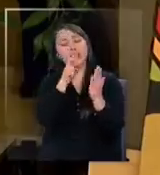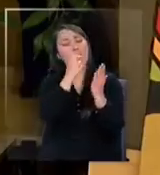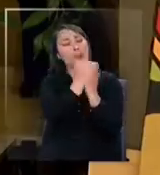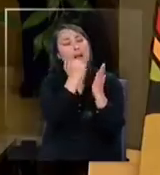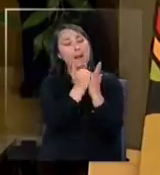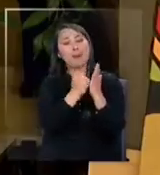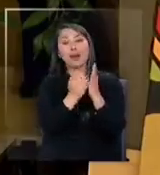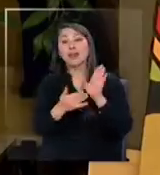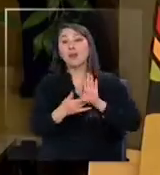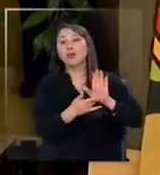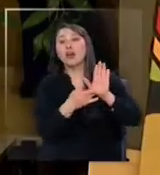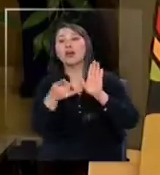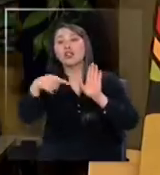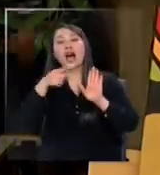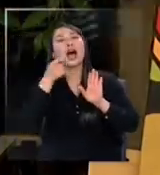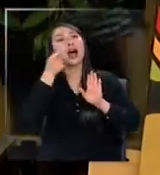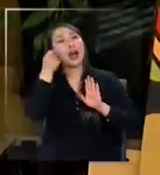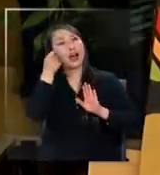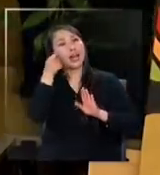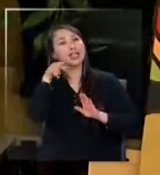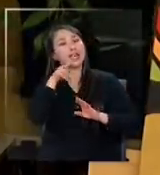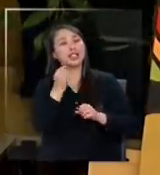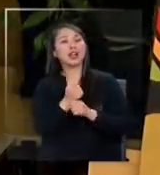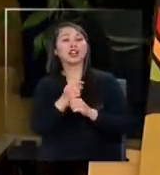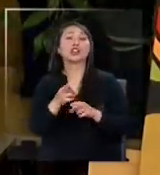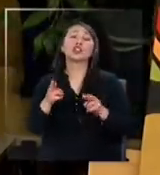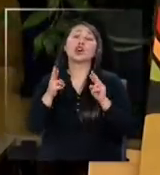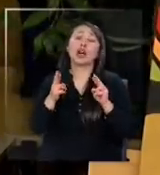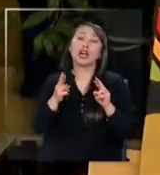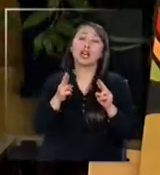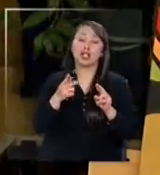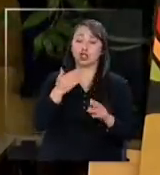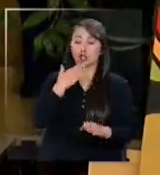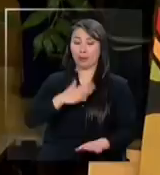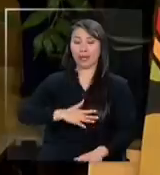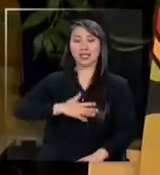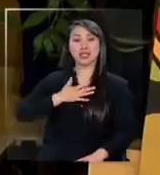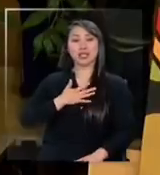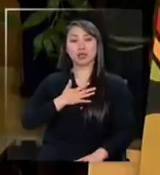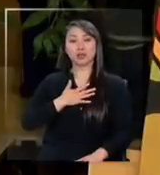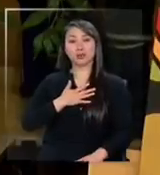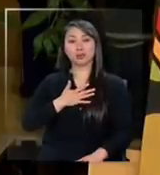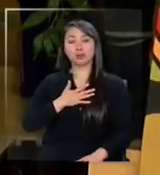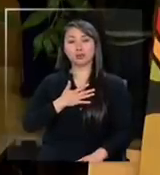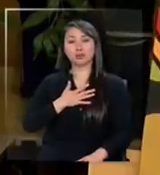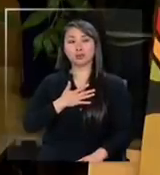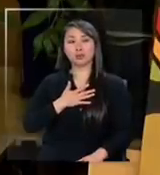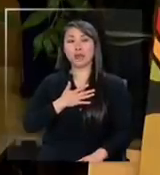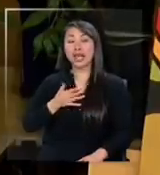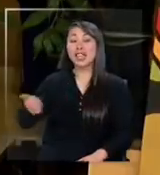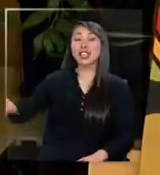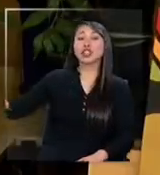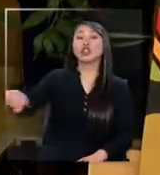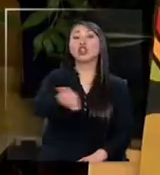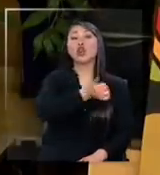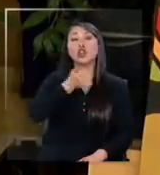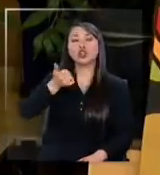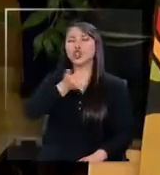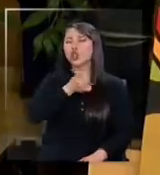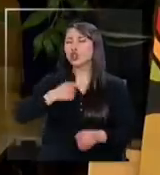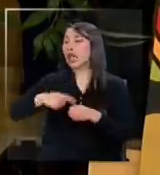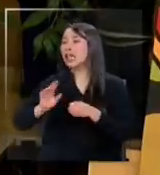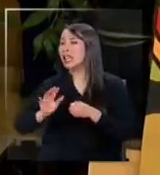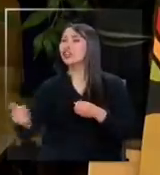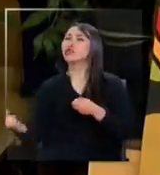empezar a ir al tema de fondo. ¿Y sabes qué digo? Ojalá, porque también siento que hay que tener todos, sin excepción, responsabilidad y